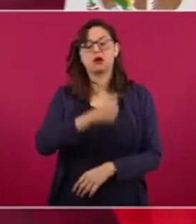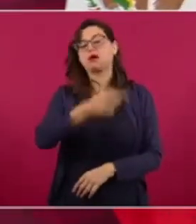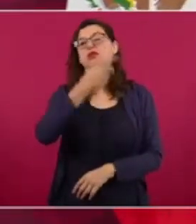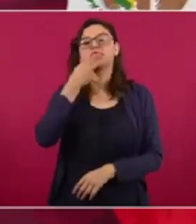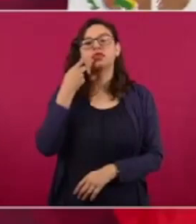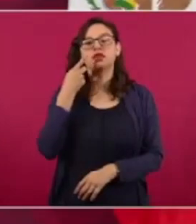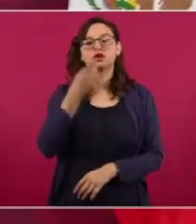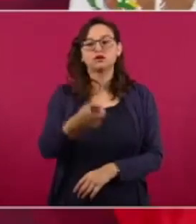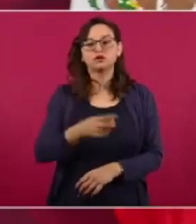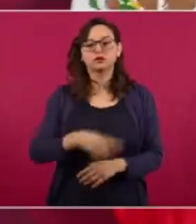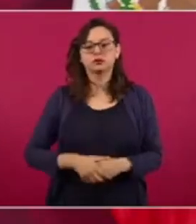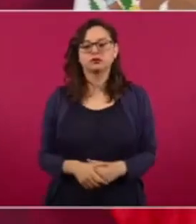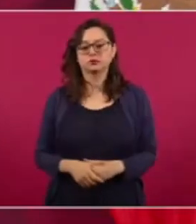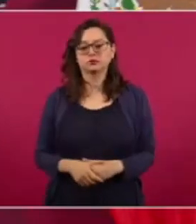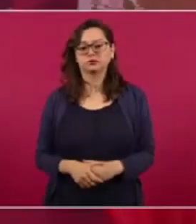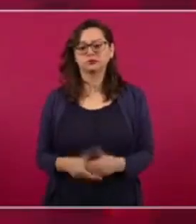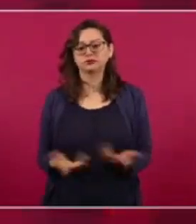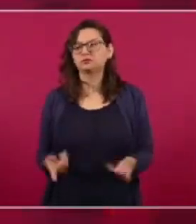y se niegan